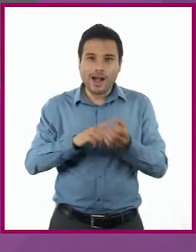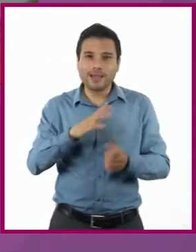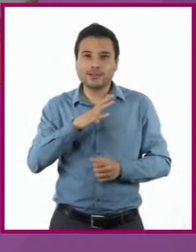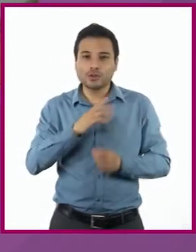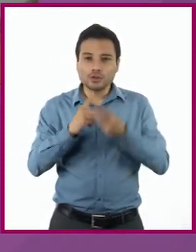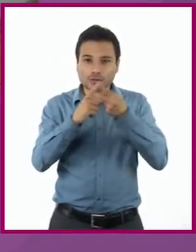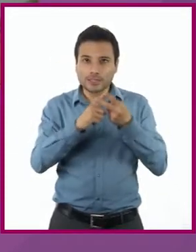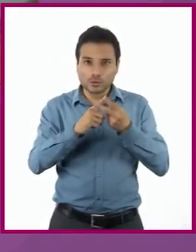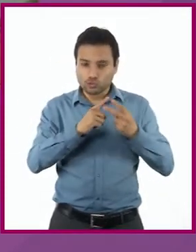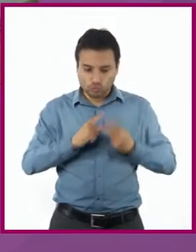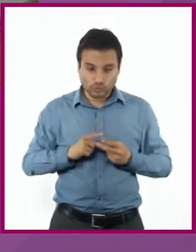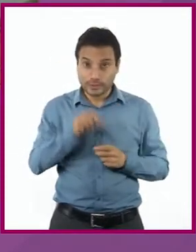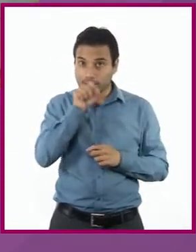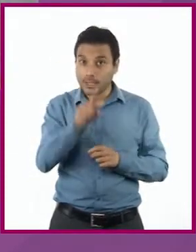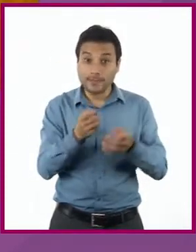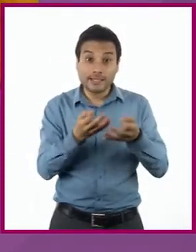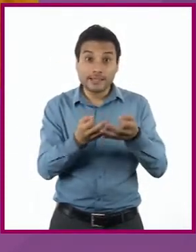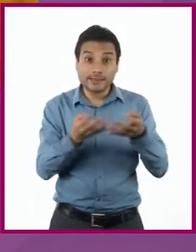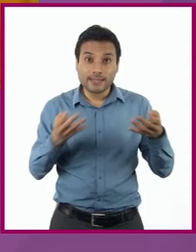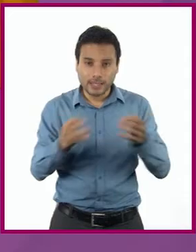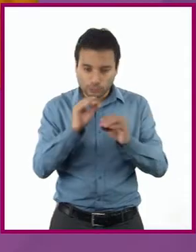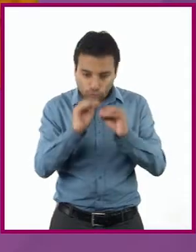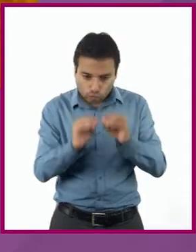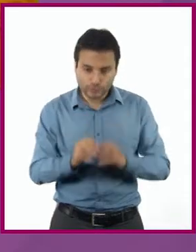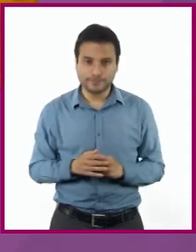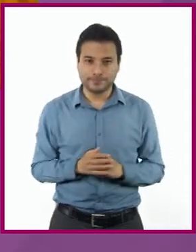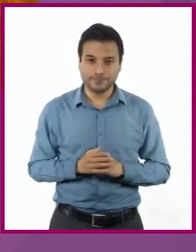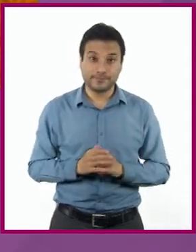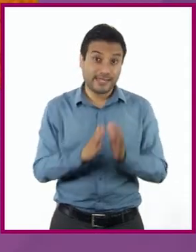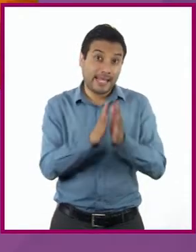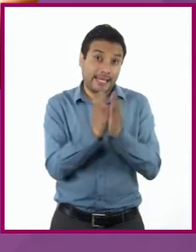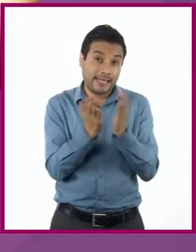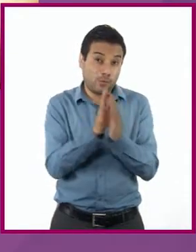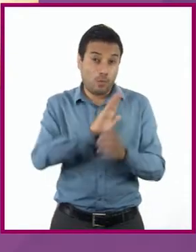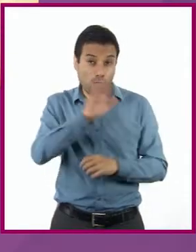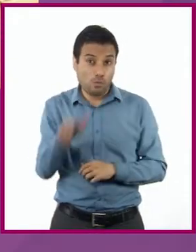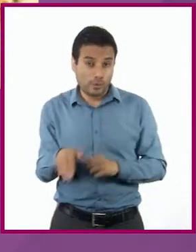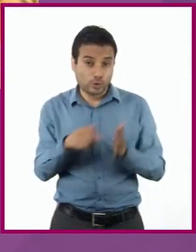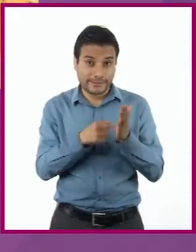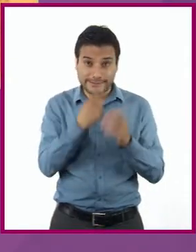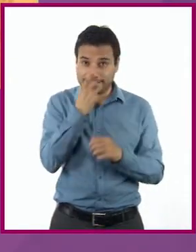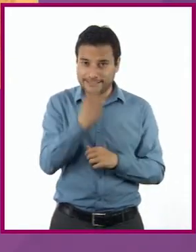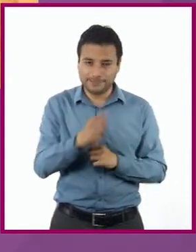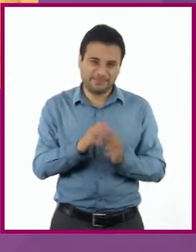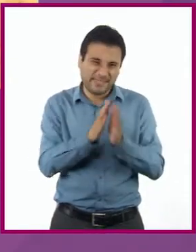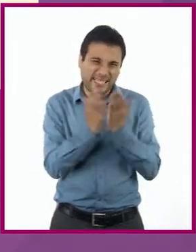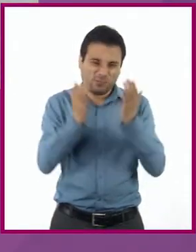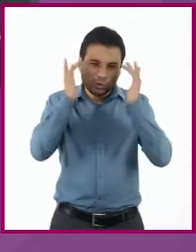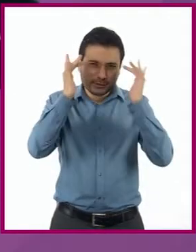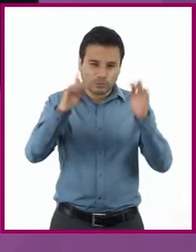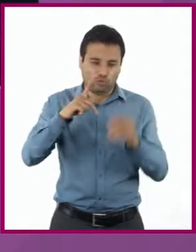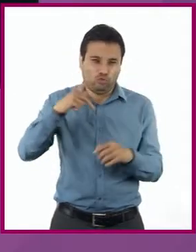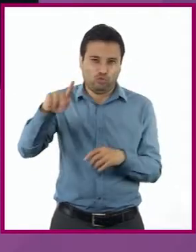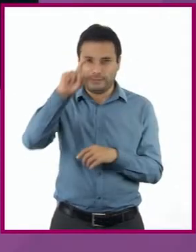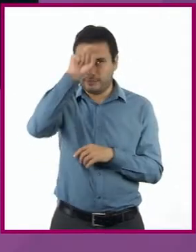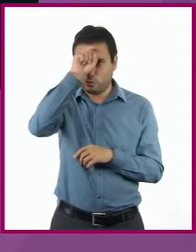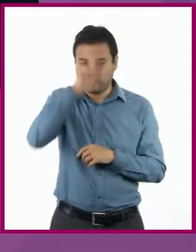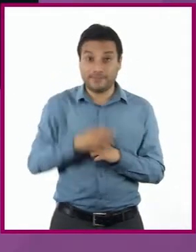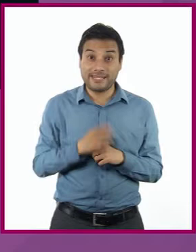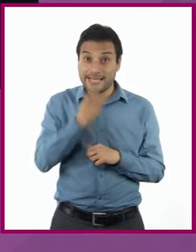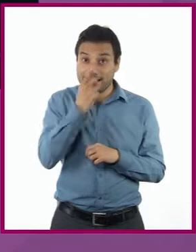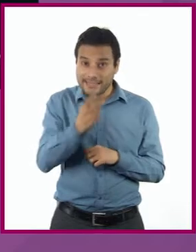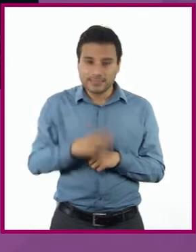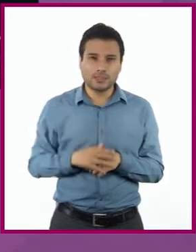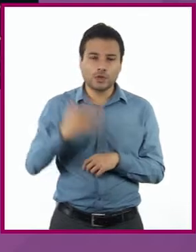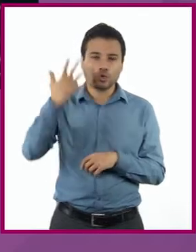Heb, la tierra. Según el Libro de los Muertos, el libro sagrado de los egipcios, el sol,